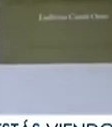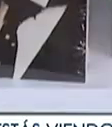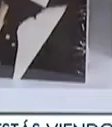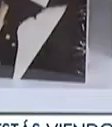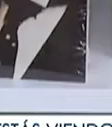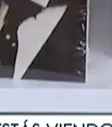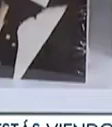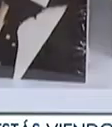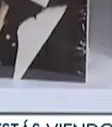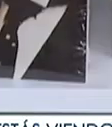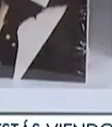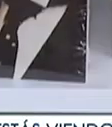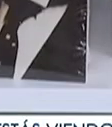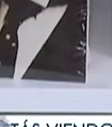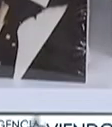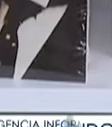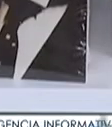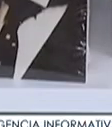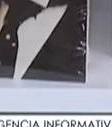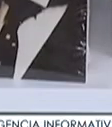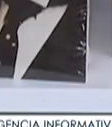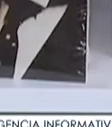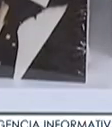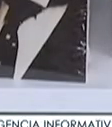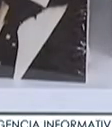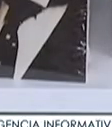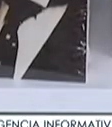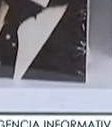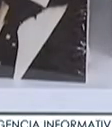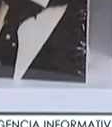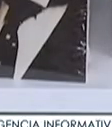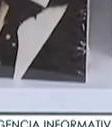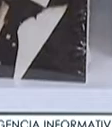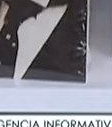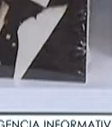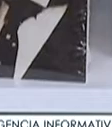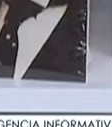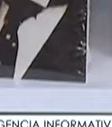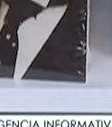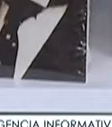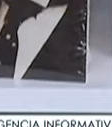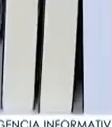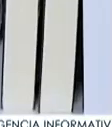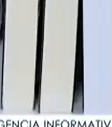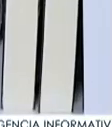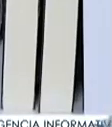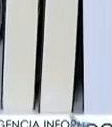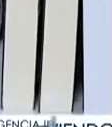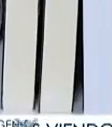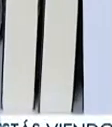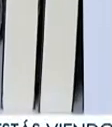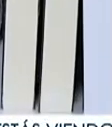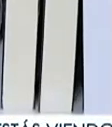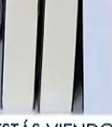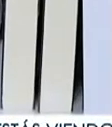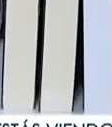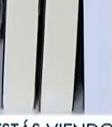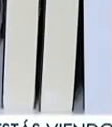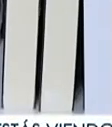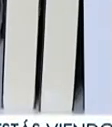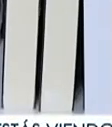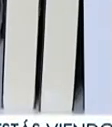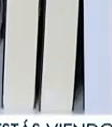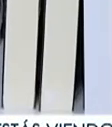actividades, el Estado de Nuevo León preparó para los visitantes presentaciones editoriales, así como diálogos y conferencias de